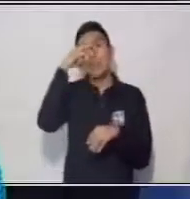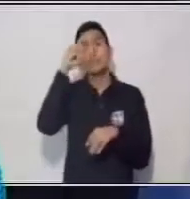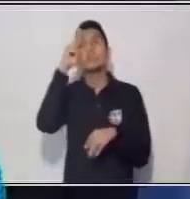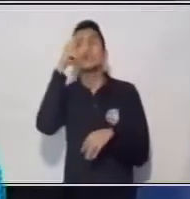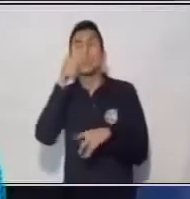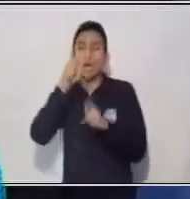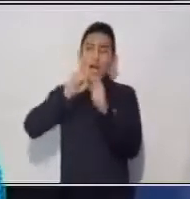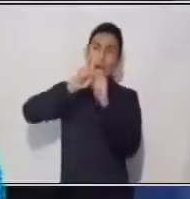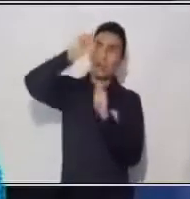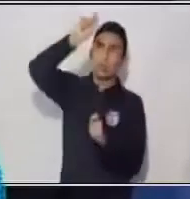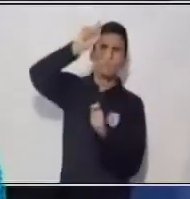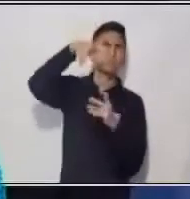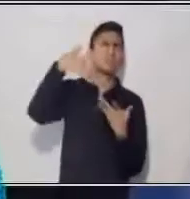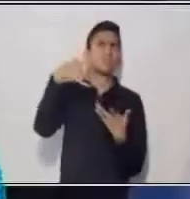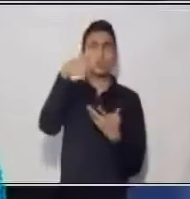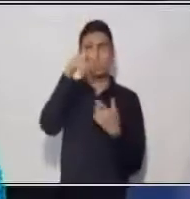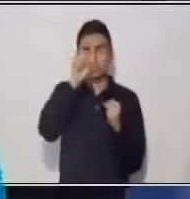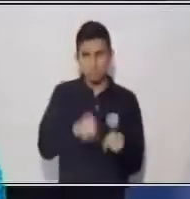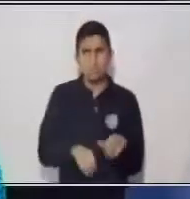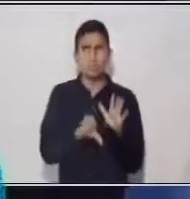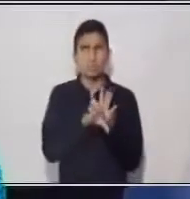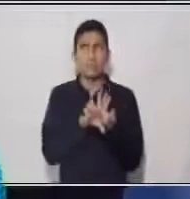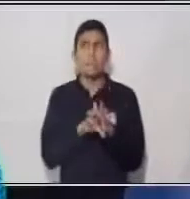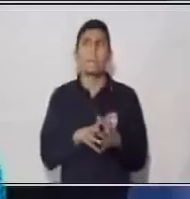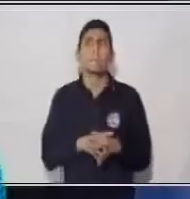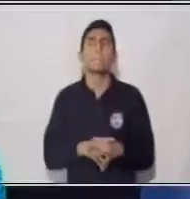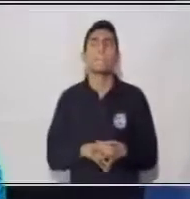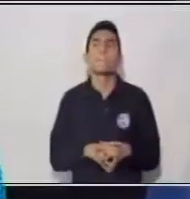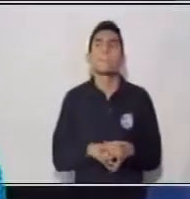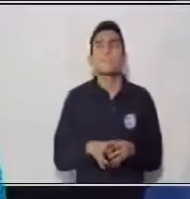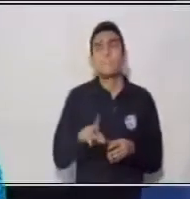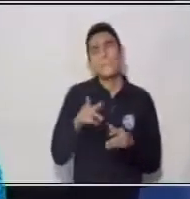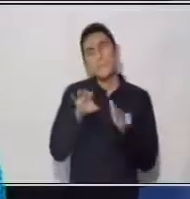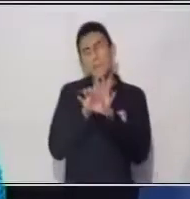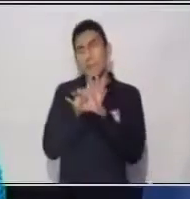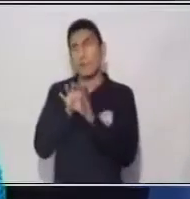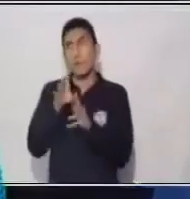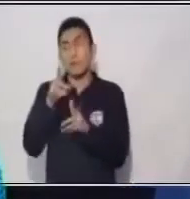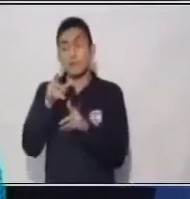Y este objeto nosotros lo tiramos hacia arriba.